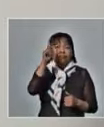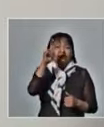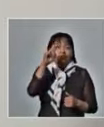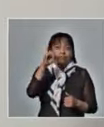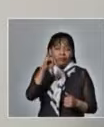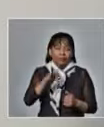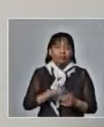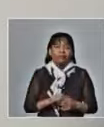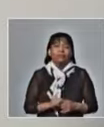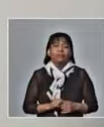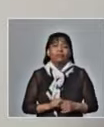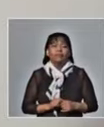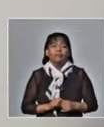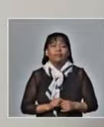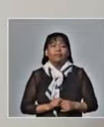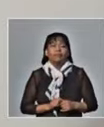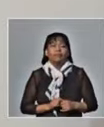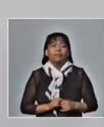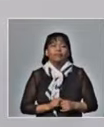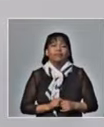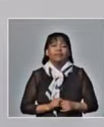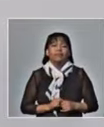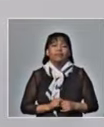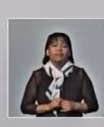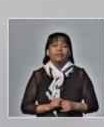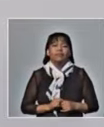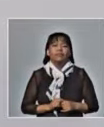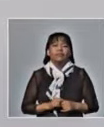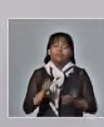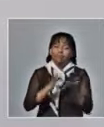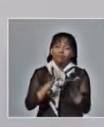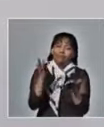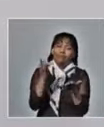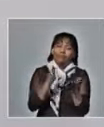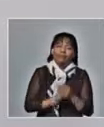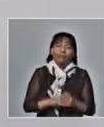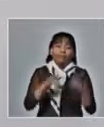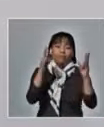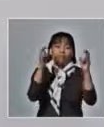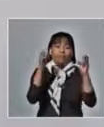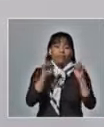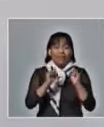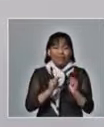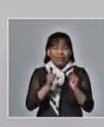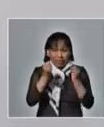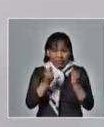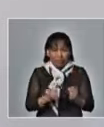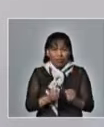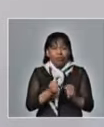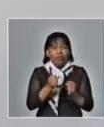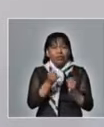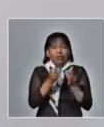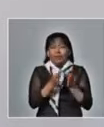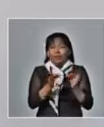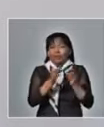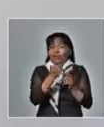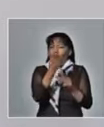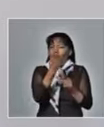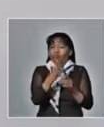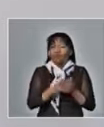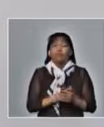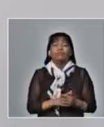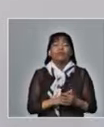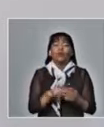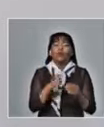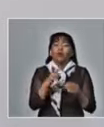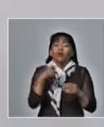Revolucionario Institucional. Adelante, por favor. Gracias. El tema de la seguridad es el tema número uno que preocupa a todos. Puebla ya